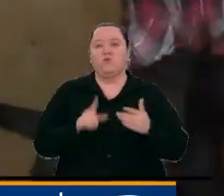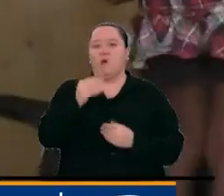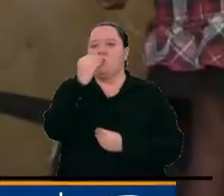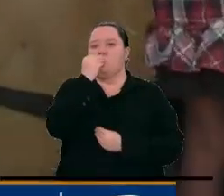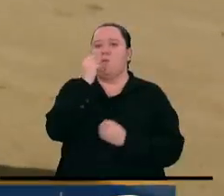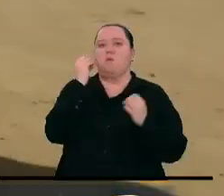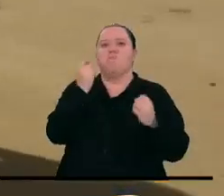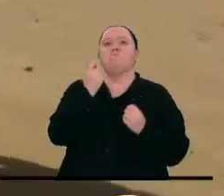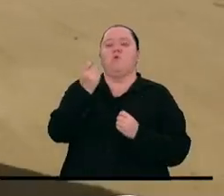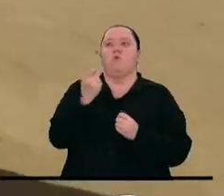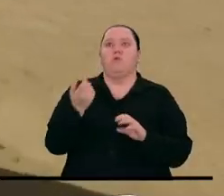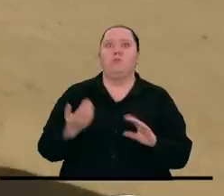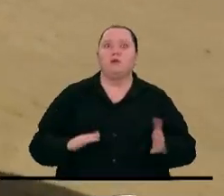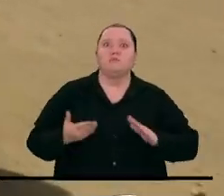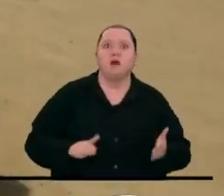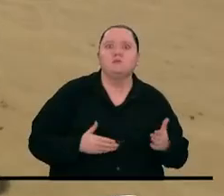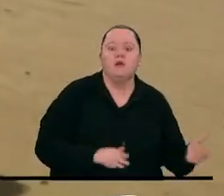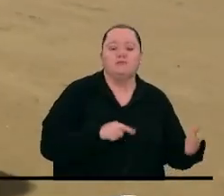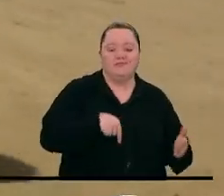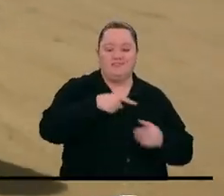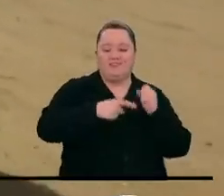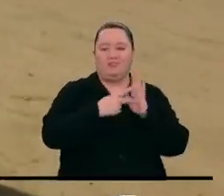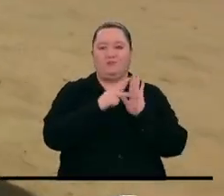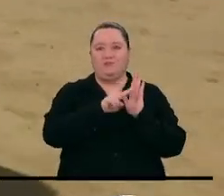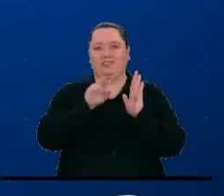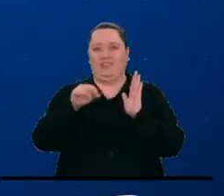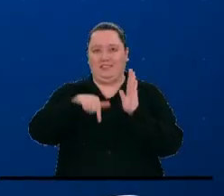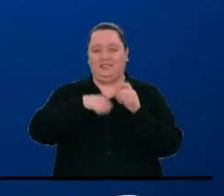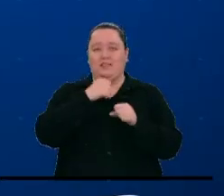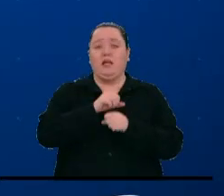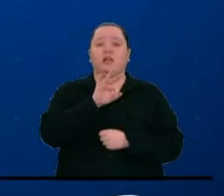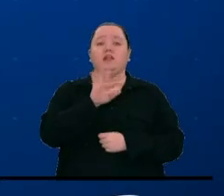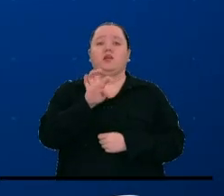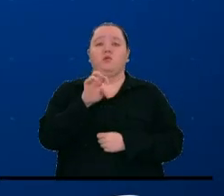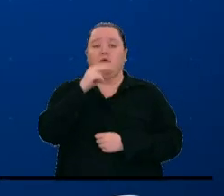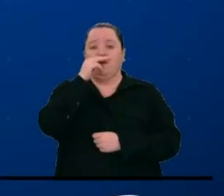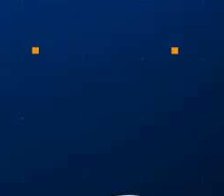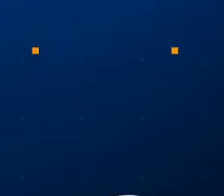detenerse, pues en lo que va corrido de este 2023, 39 niños murieron de hambre.